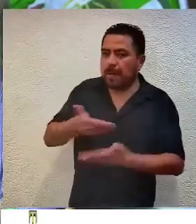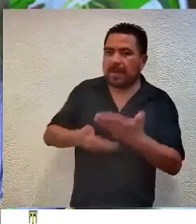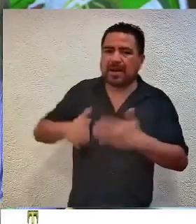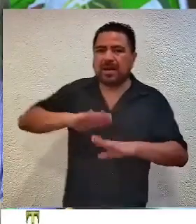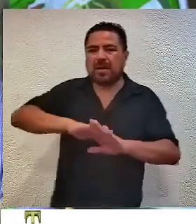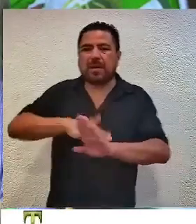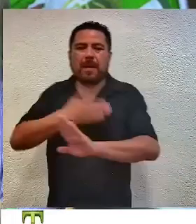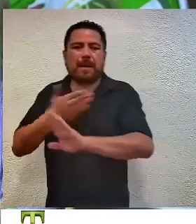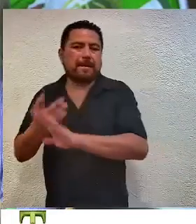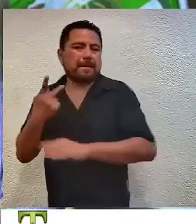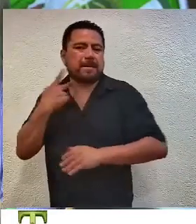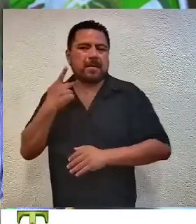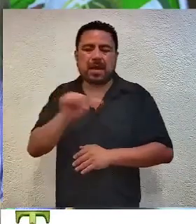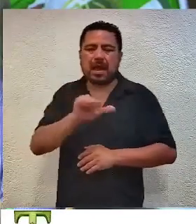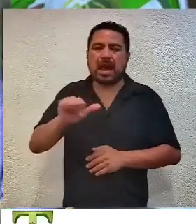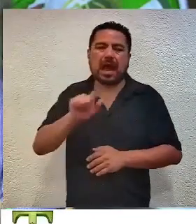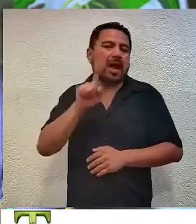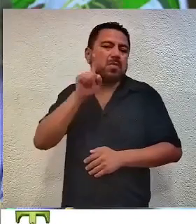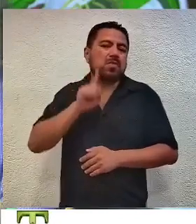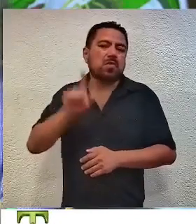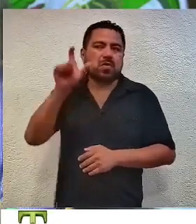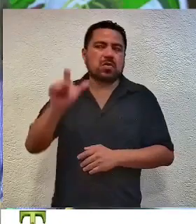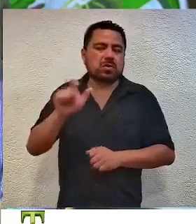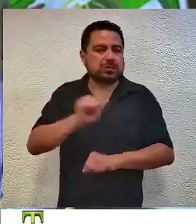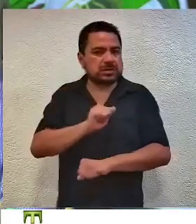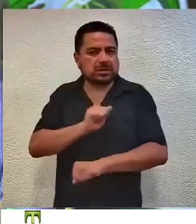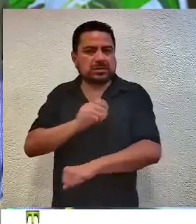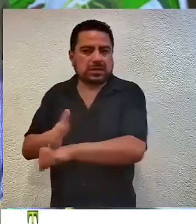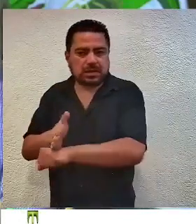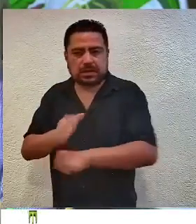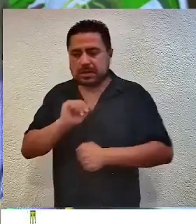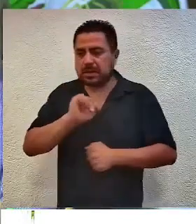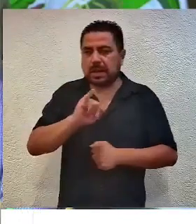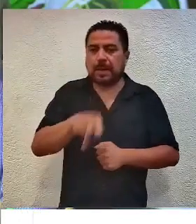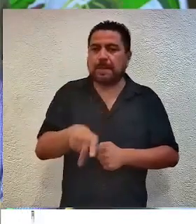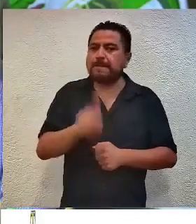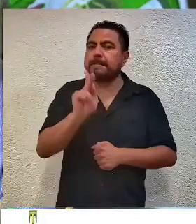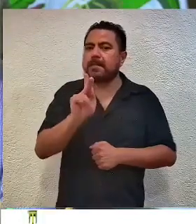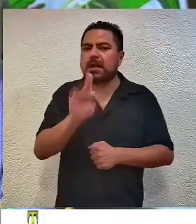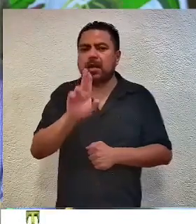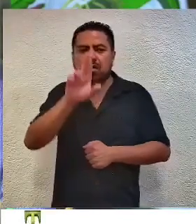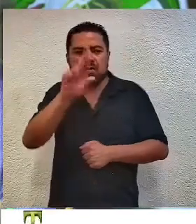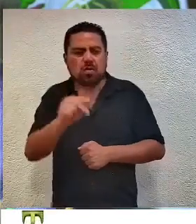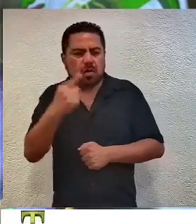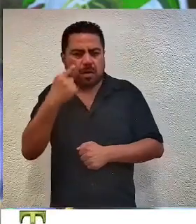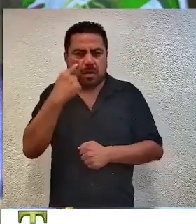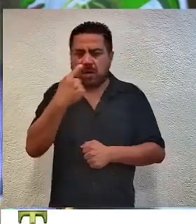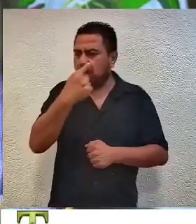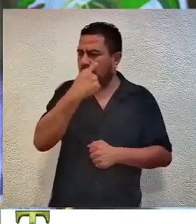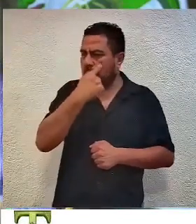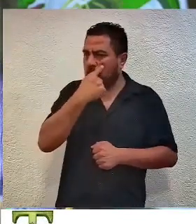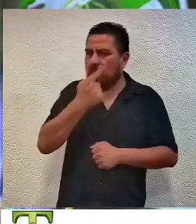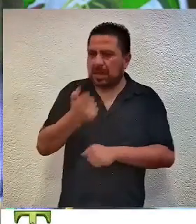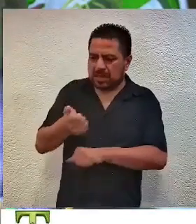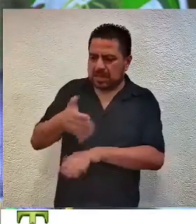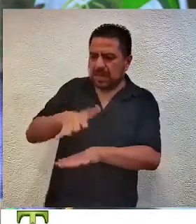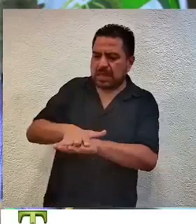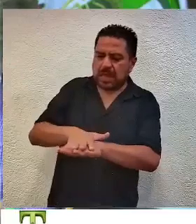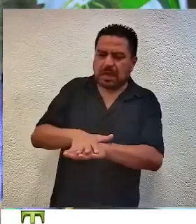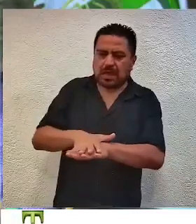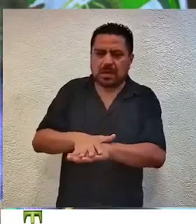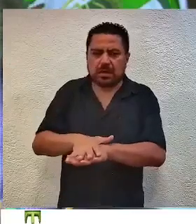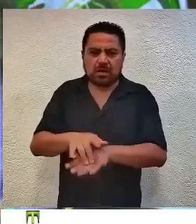violencia política en razón de género se sancione. Pero si no lo vemos desde el punto de vista integral, seríamos